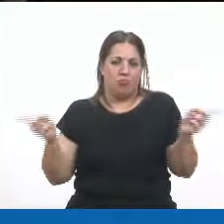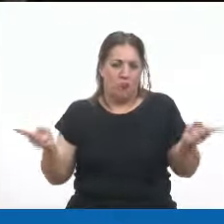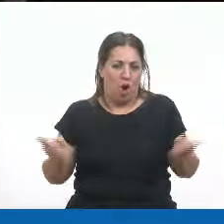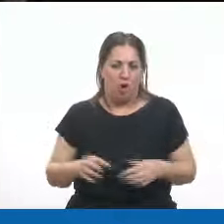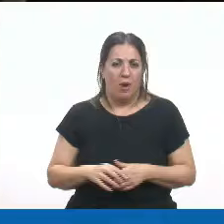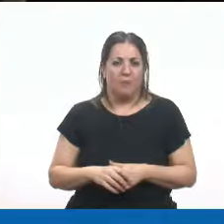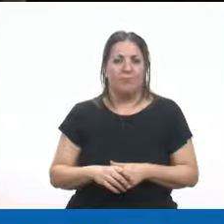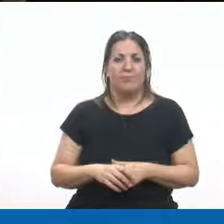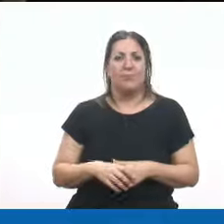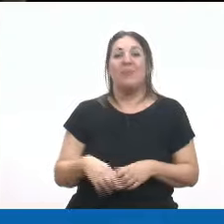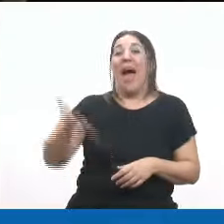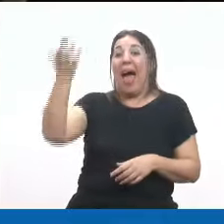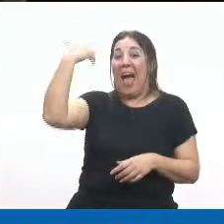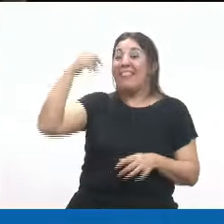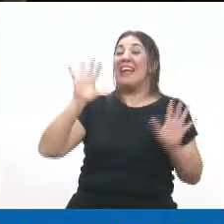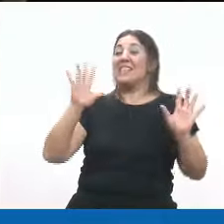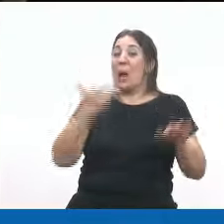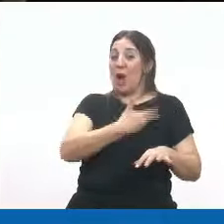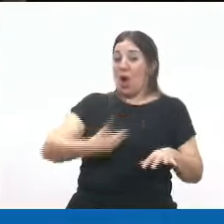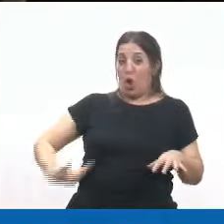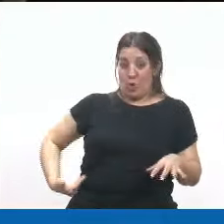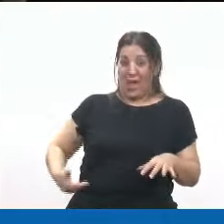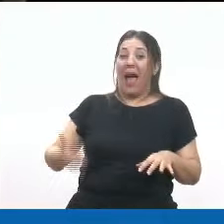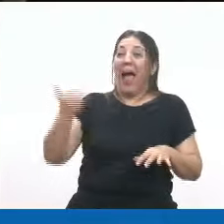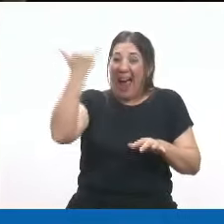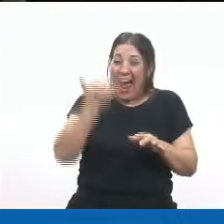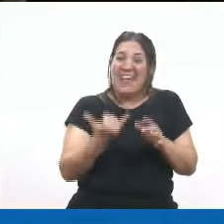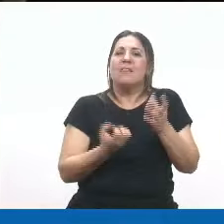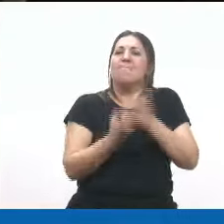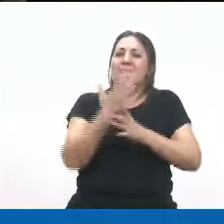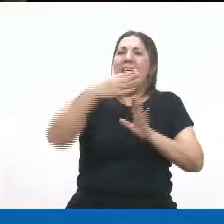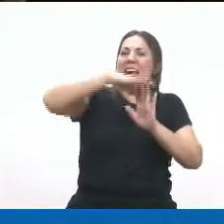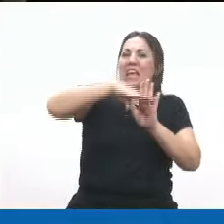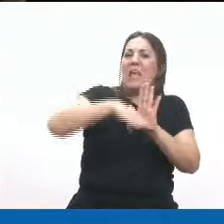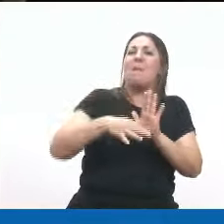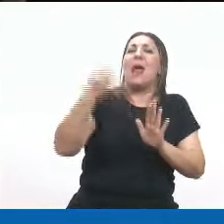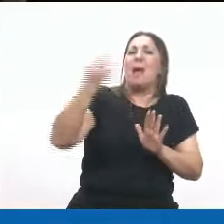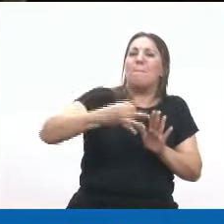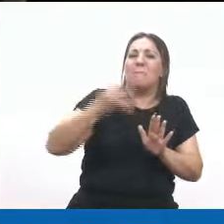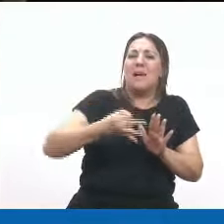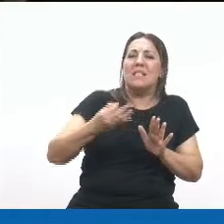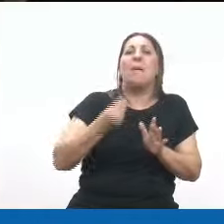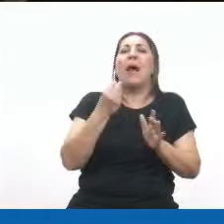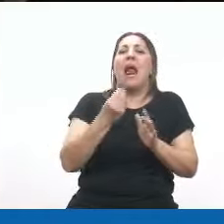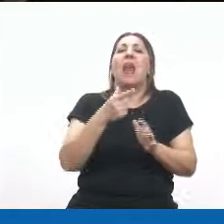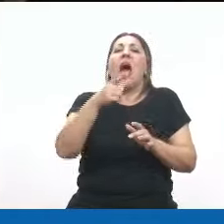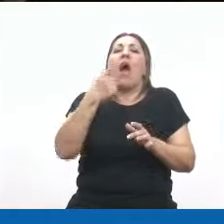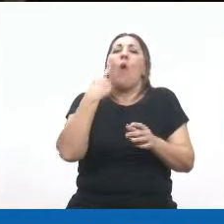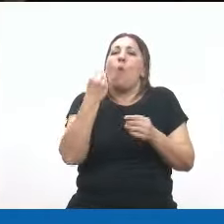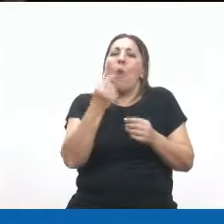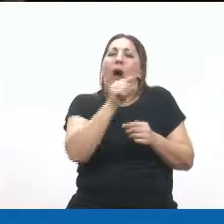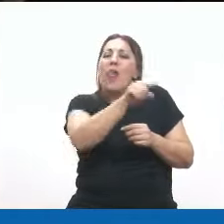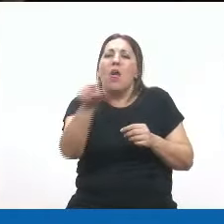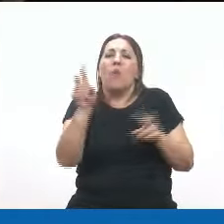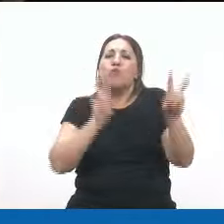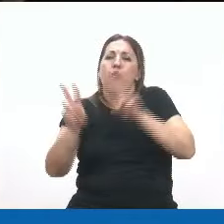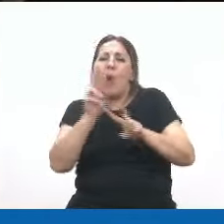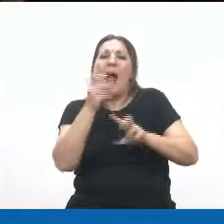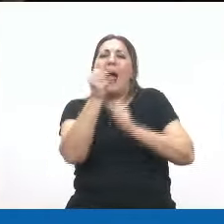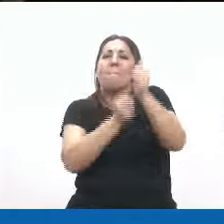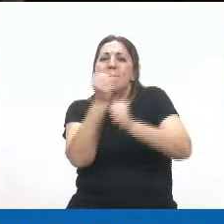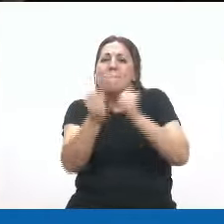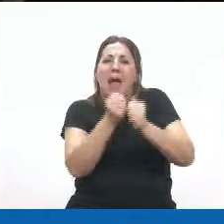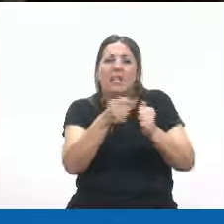cuando fuimos gobierno hicimos regímenes incluso regímenes especiales para determinadas empresas que fueron y son muy